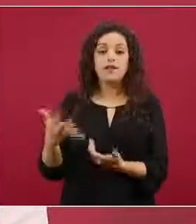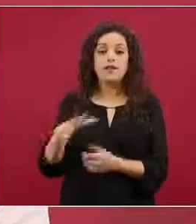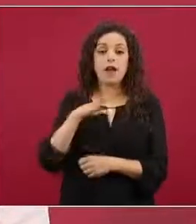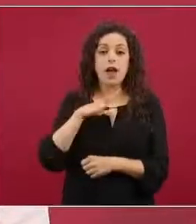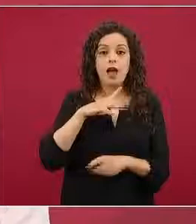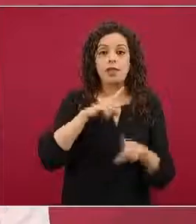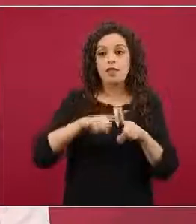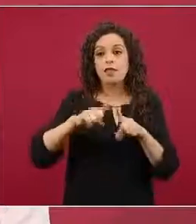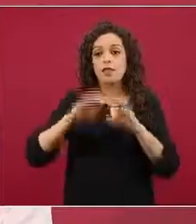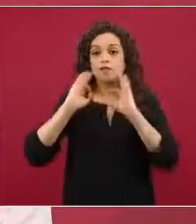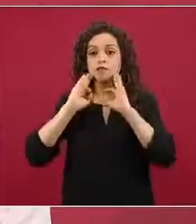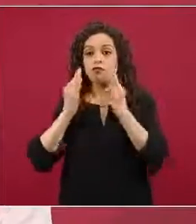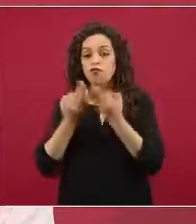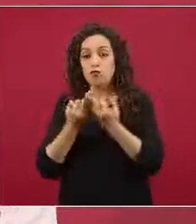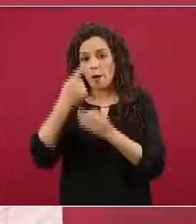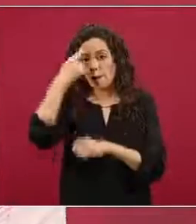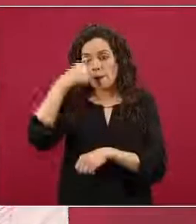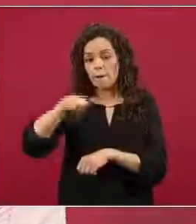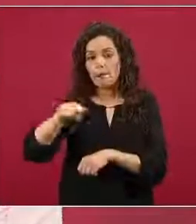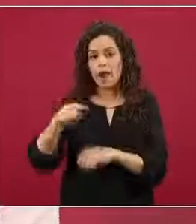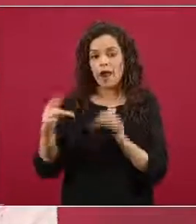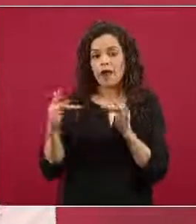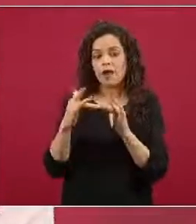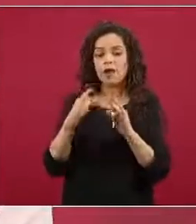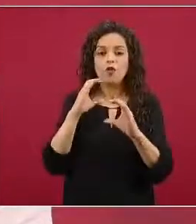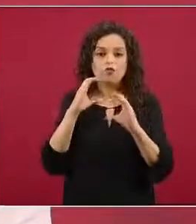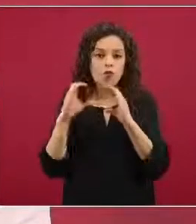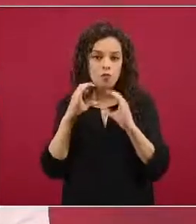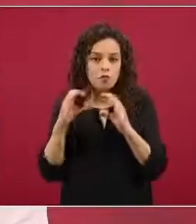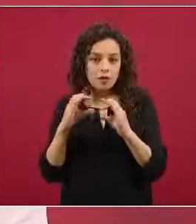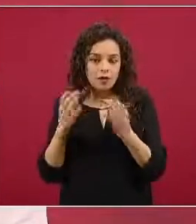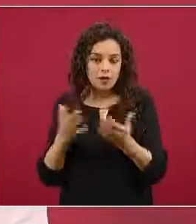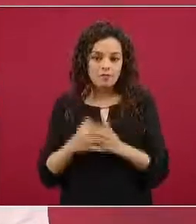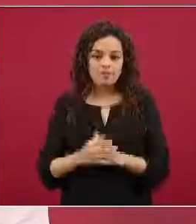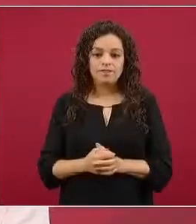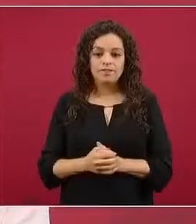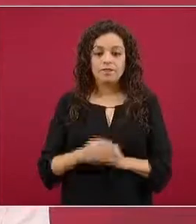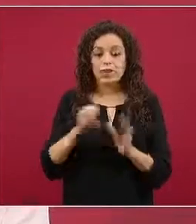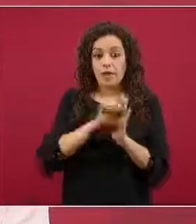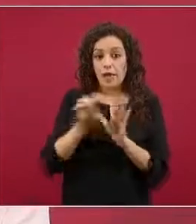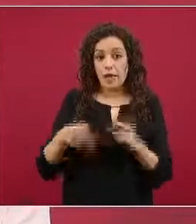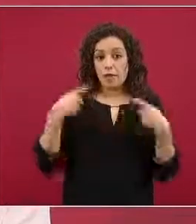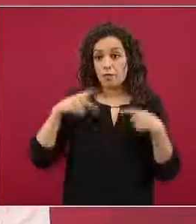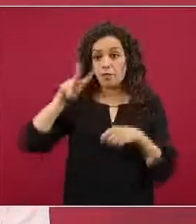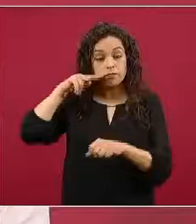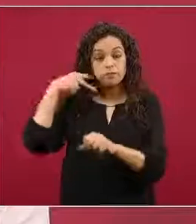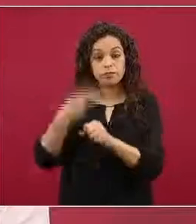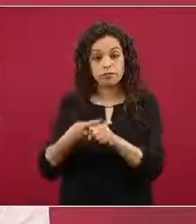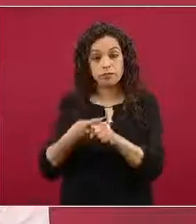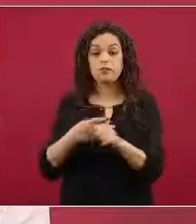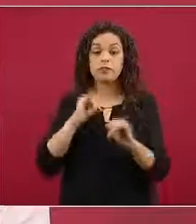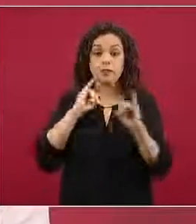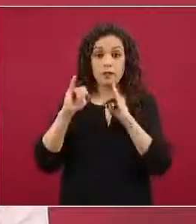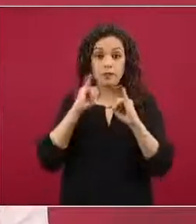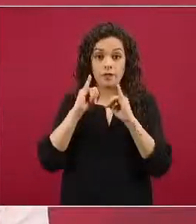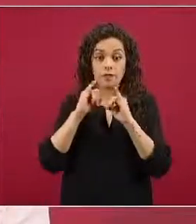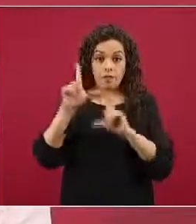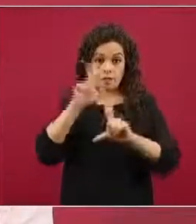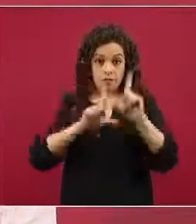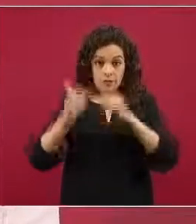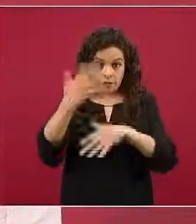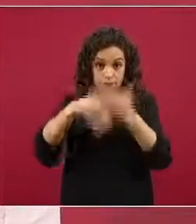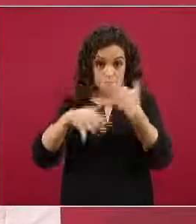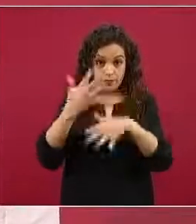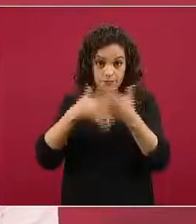de mejorar la comunicación. Por ejemplo, lo que presenté de las personas voluntarias e intérpretes de lengua de señas